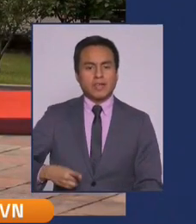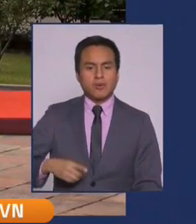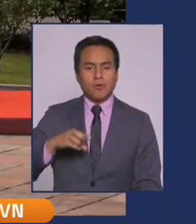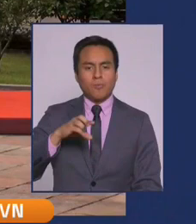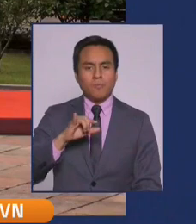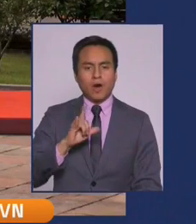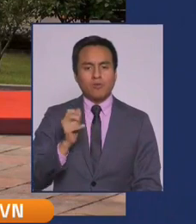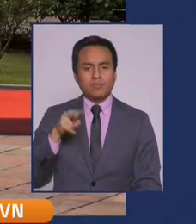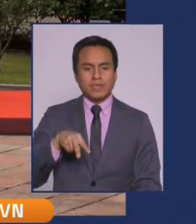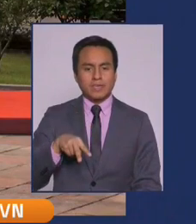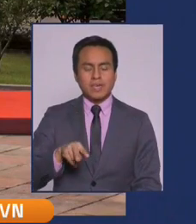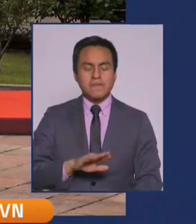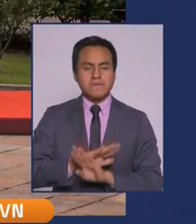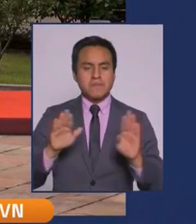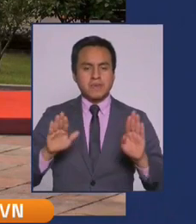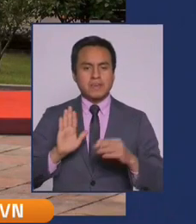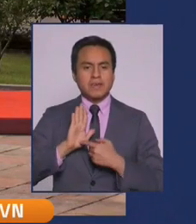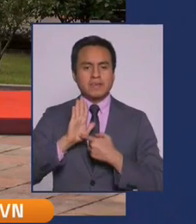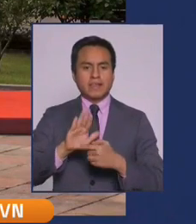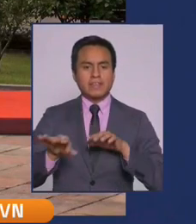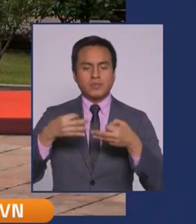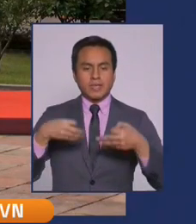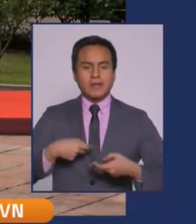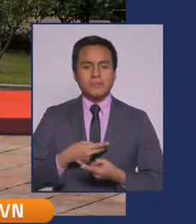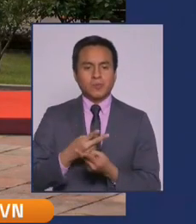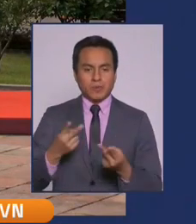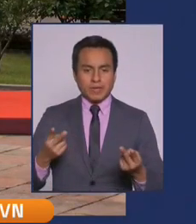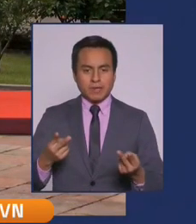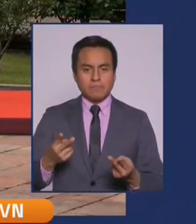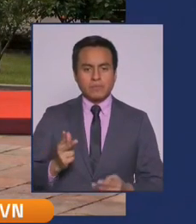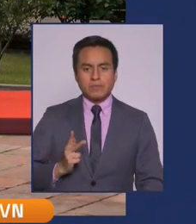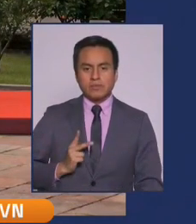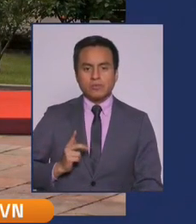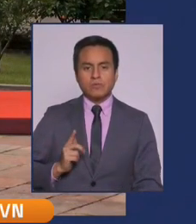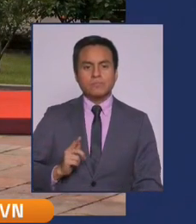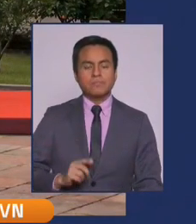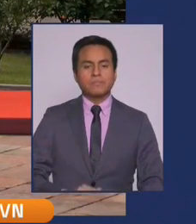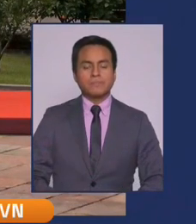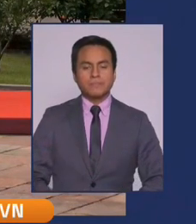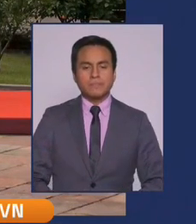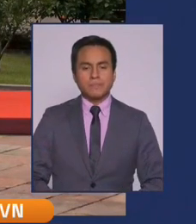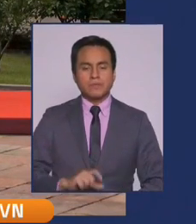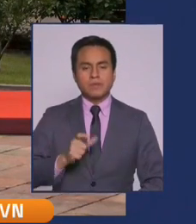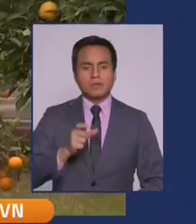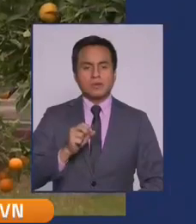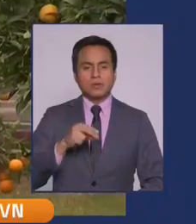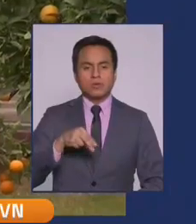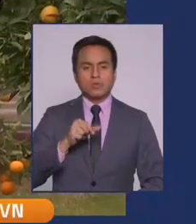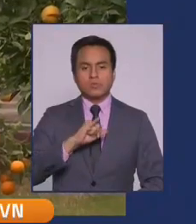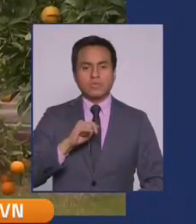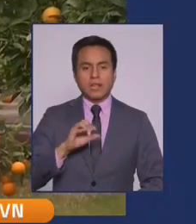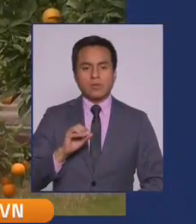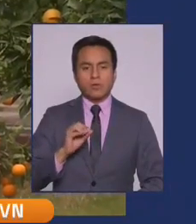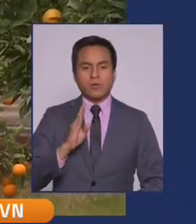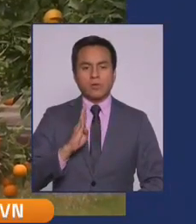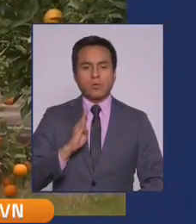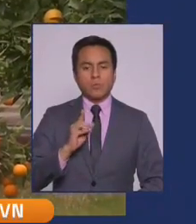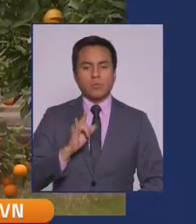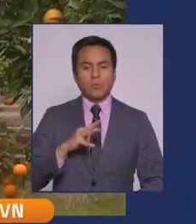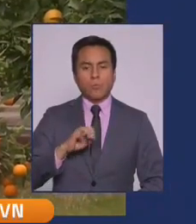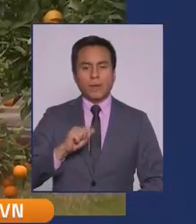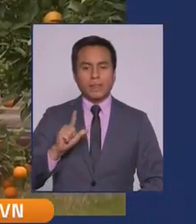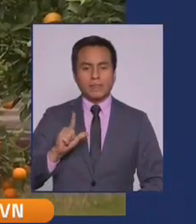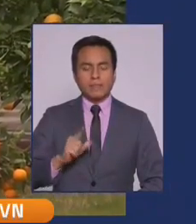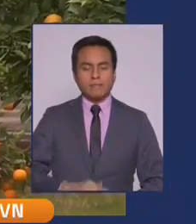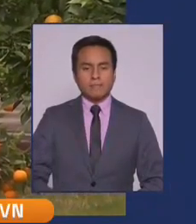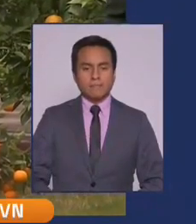son gobiernos en todo el mundo que les toca estar muy, muy golpeados por todas partes, que sean sus partidos los que le pidan la renuncia de